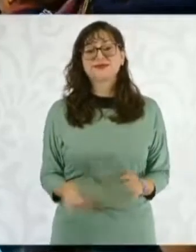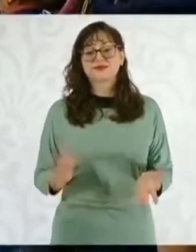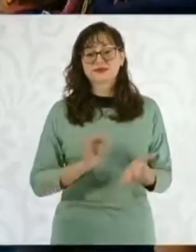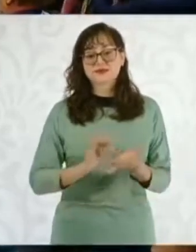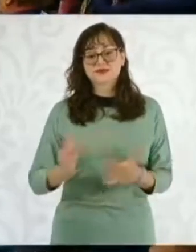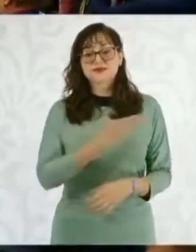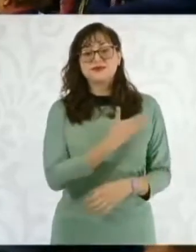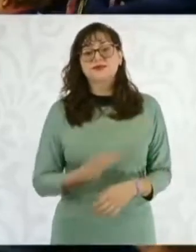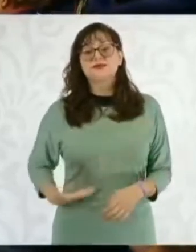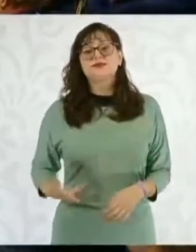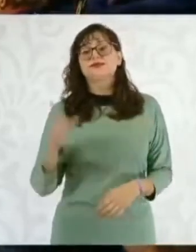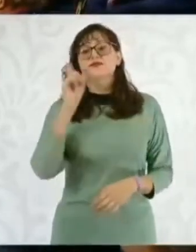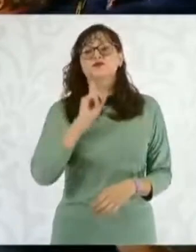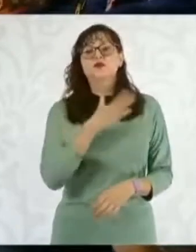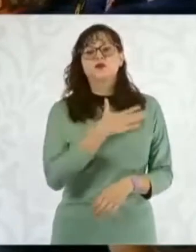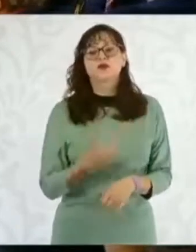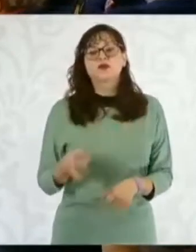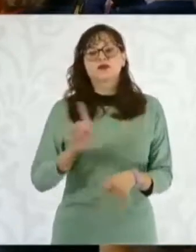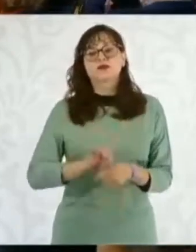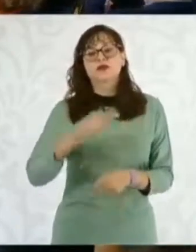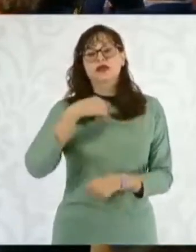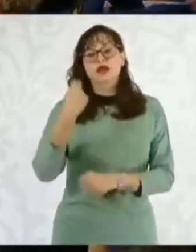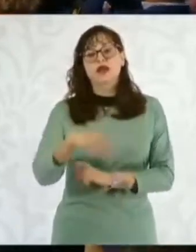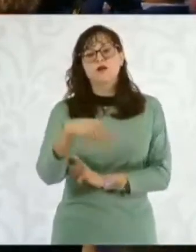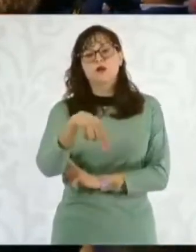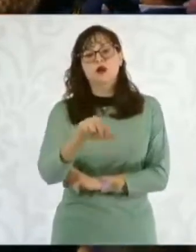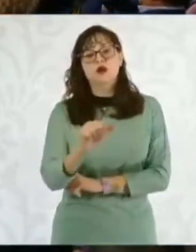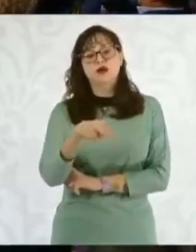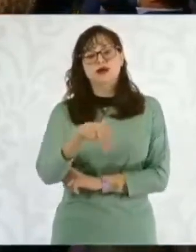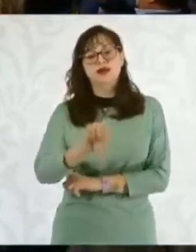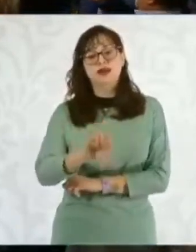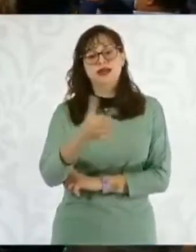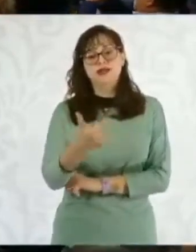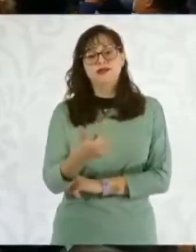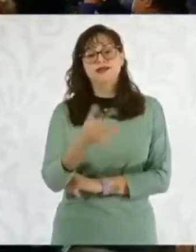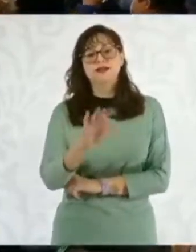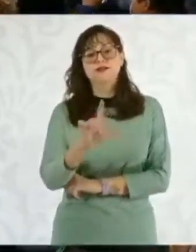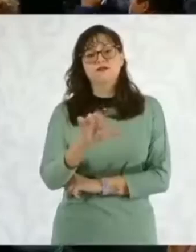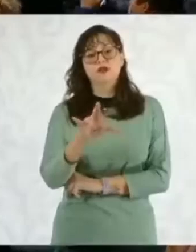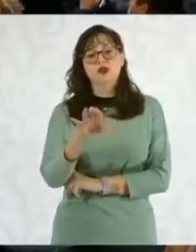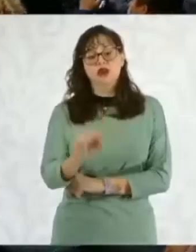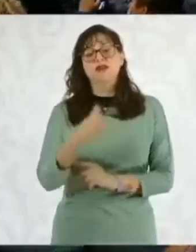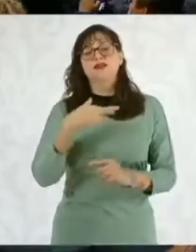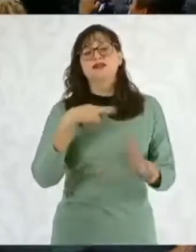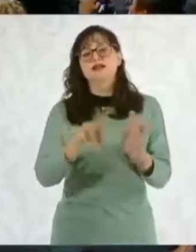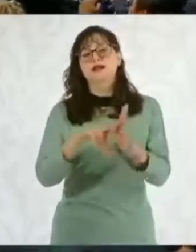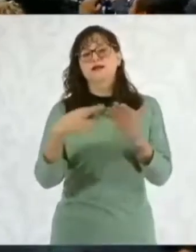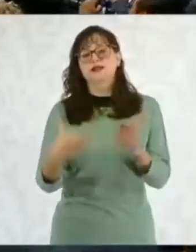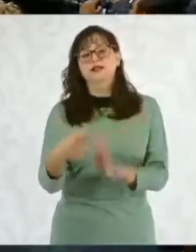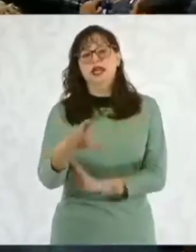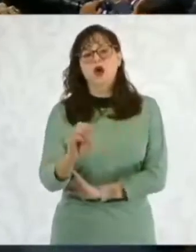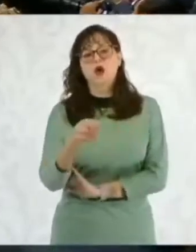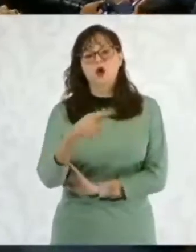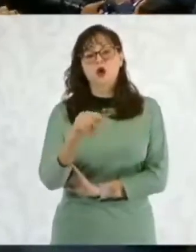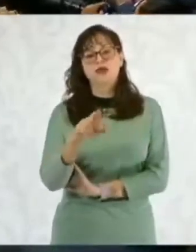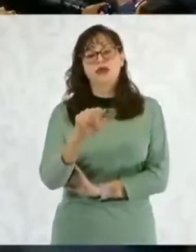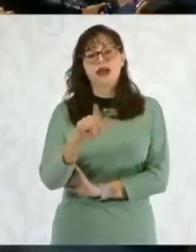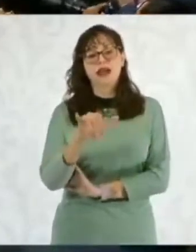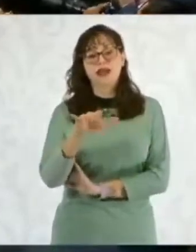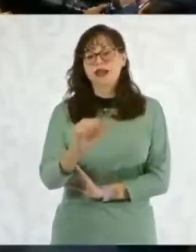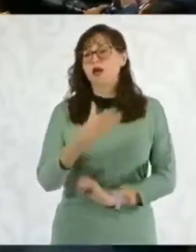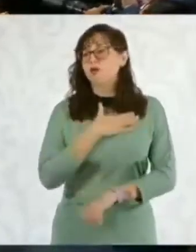Gracias, Presidenta. Buenos días, Nancy Flores de la revista Contralínea. Buenos días a todas y a todos. Presidenta, justo en esta